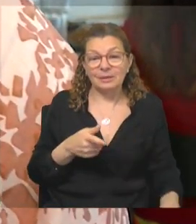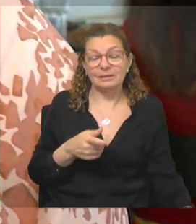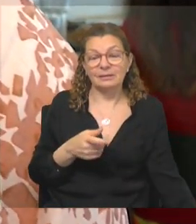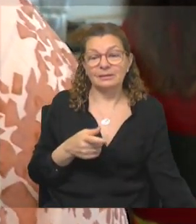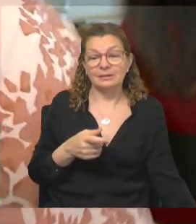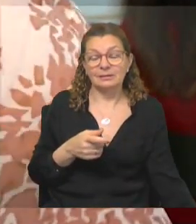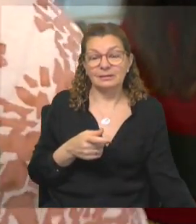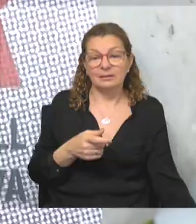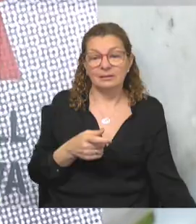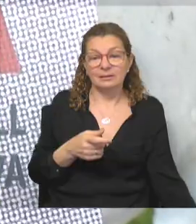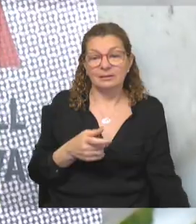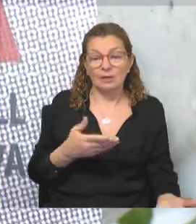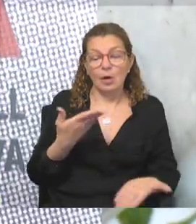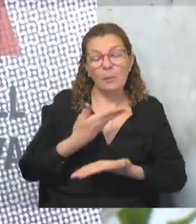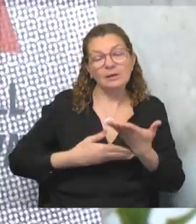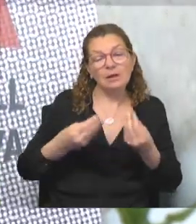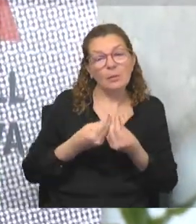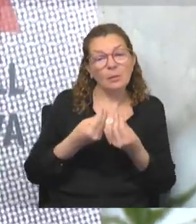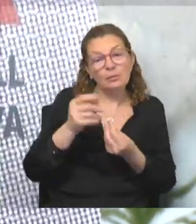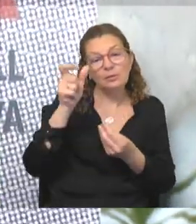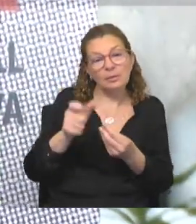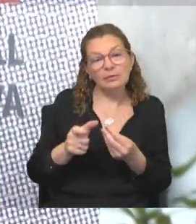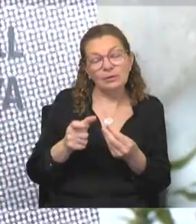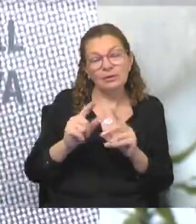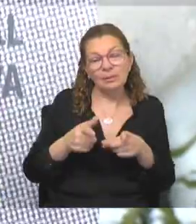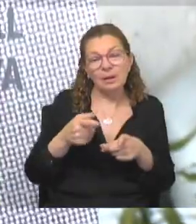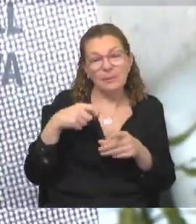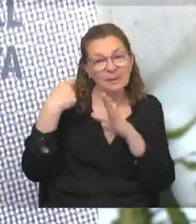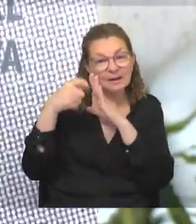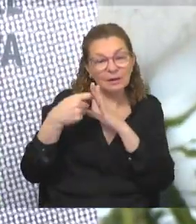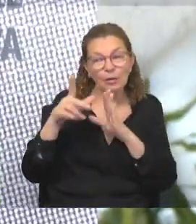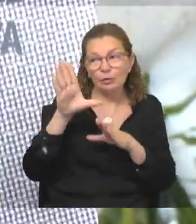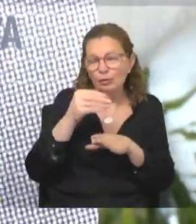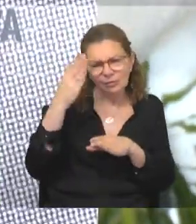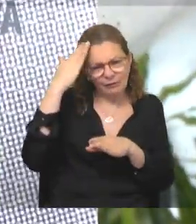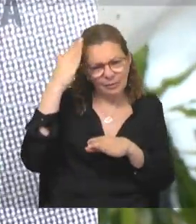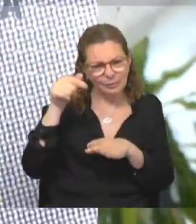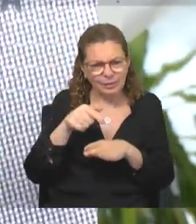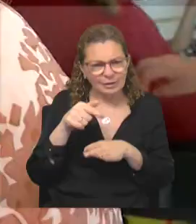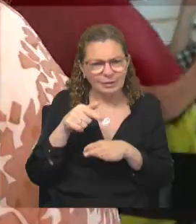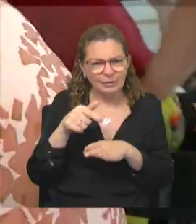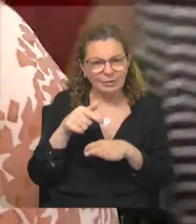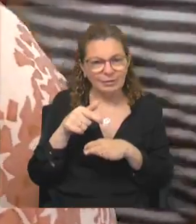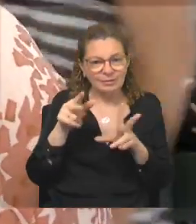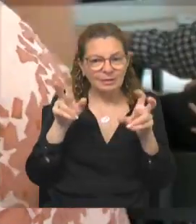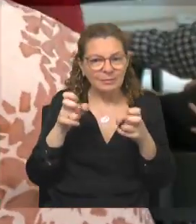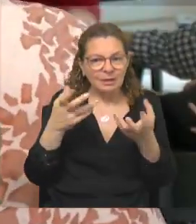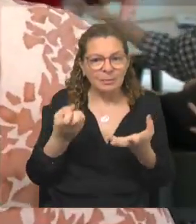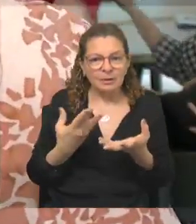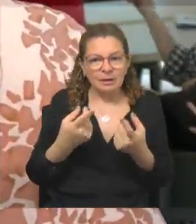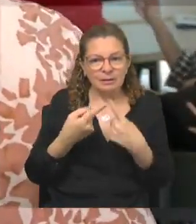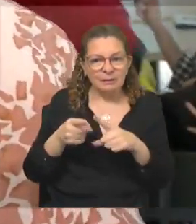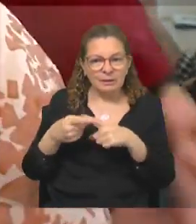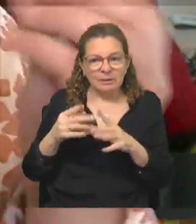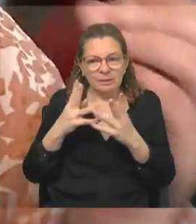compartida con mucha gente parte de de la película también es todos nos enteramos de estos casos eh Por distintos